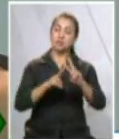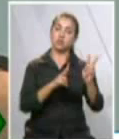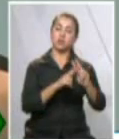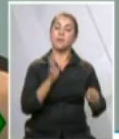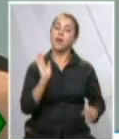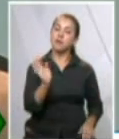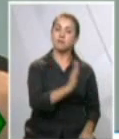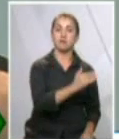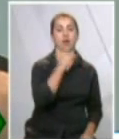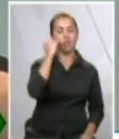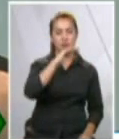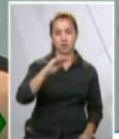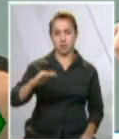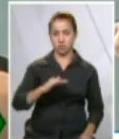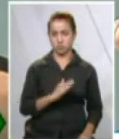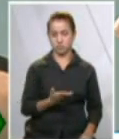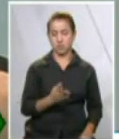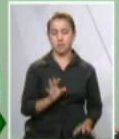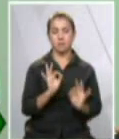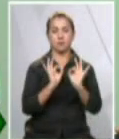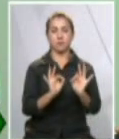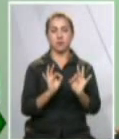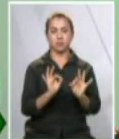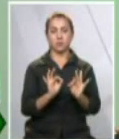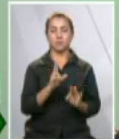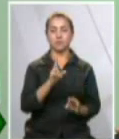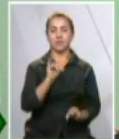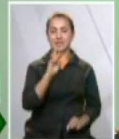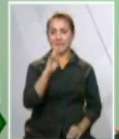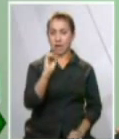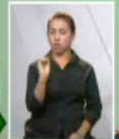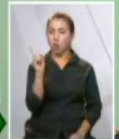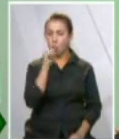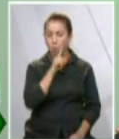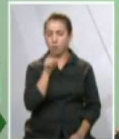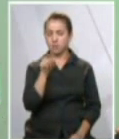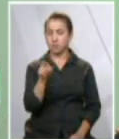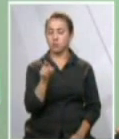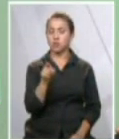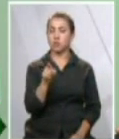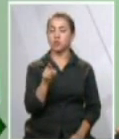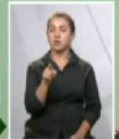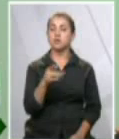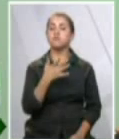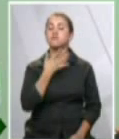para cada niño, obviamente. Perfecto. Y Ricardo, para cerrar,